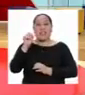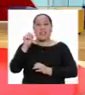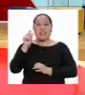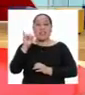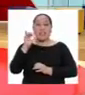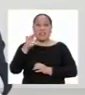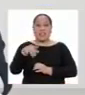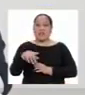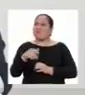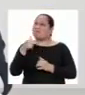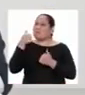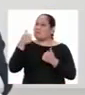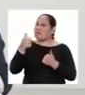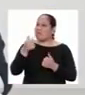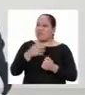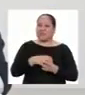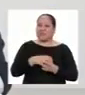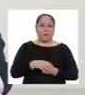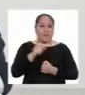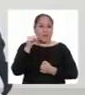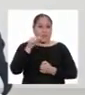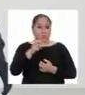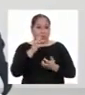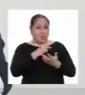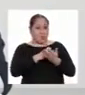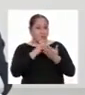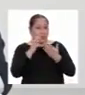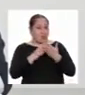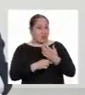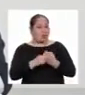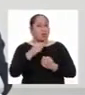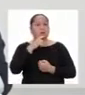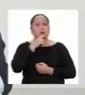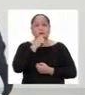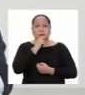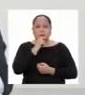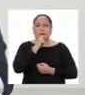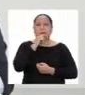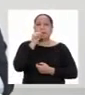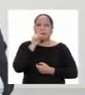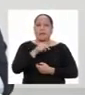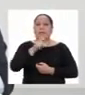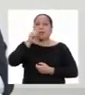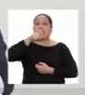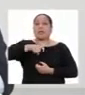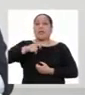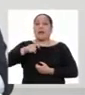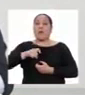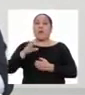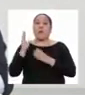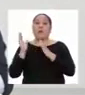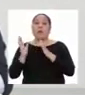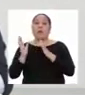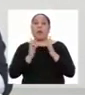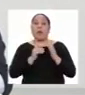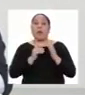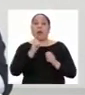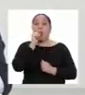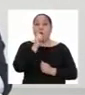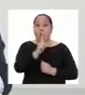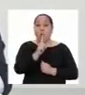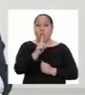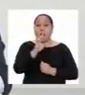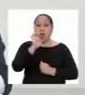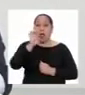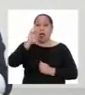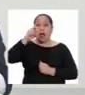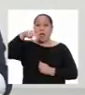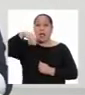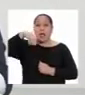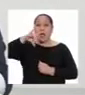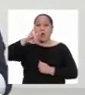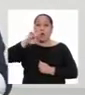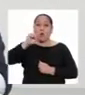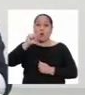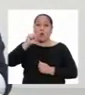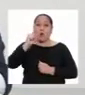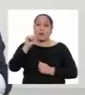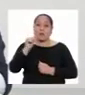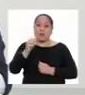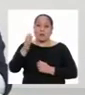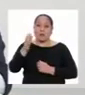empecemos entonces. Es un proyecto ambicioso. Primero tenemos que elaborar una encuesta para recopilar datos,